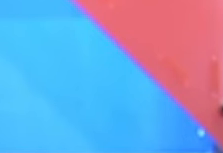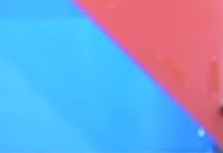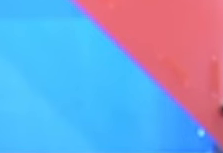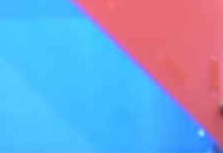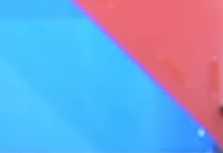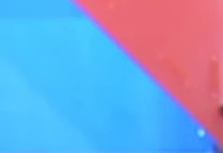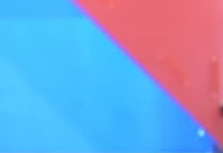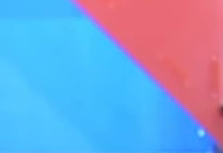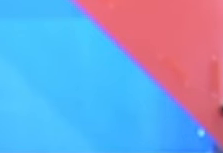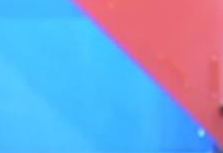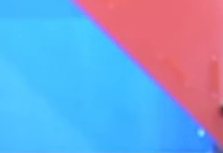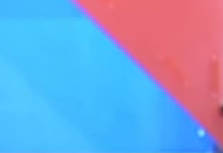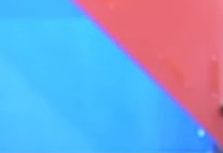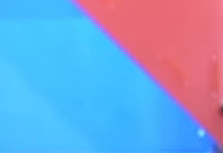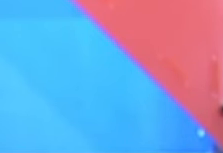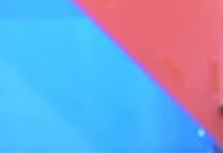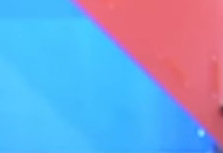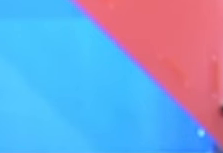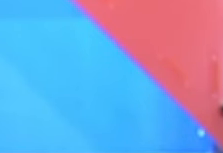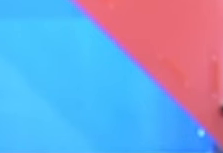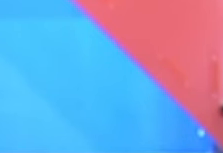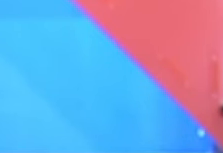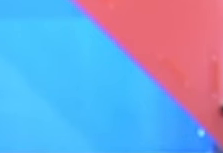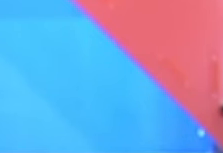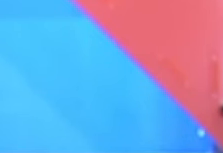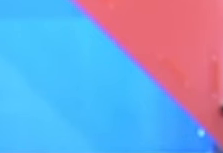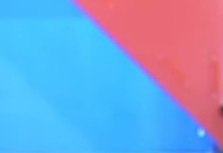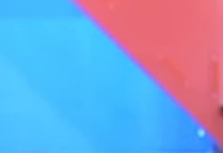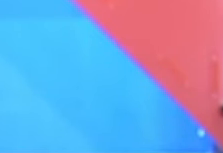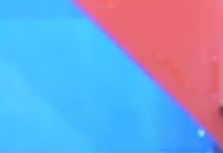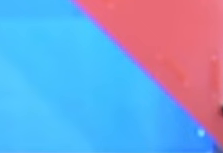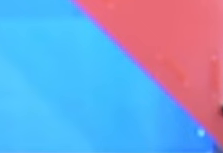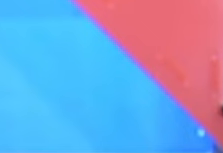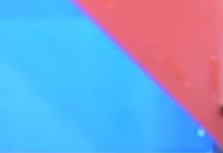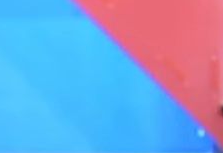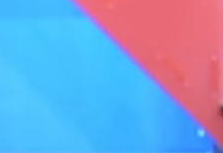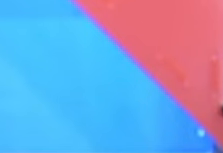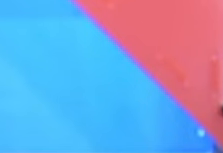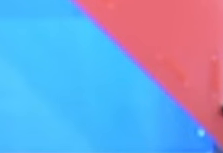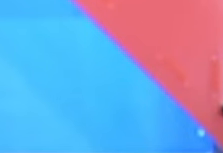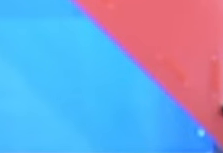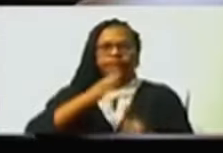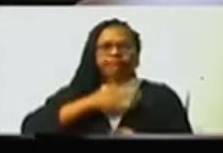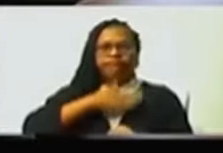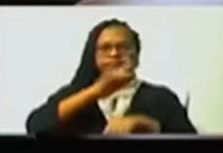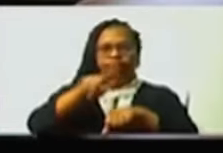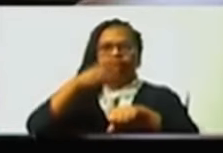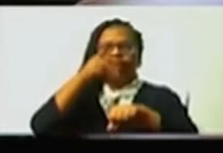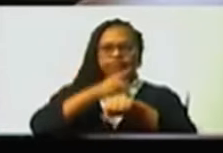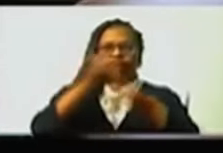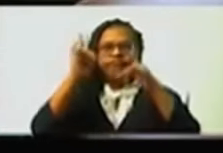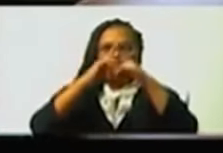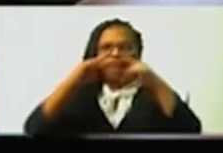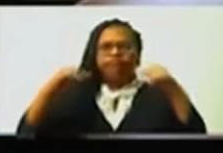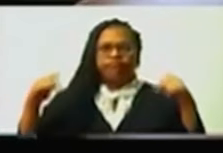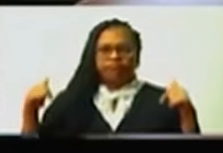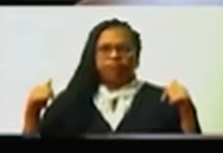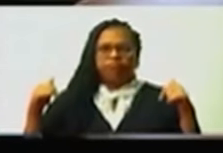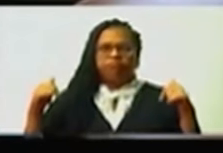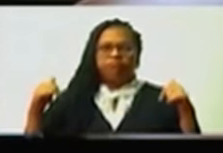tiene una visión global de lo que es la responsabilidad pública. Así que, señor director, vámonos con esta diputada. Decía mi